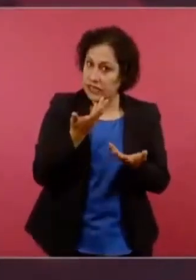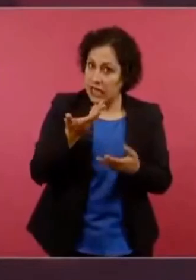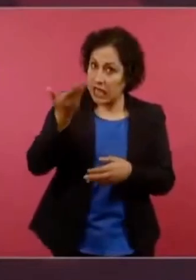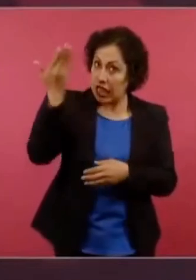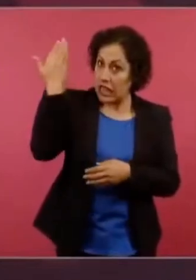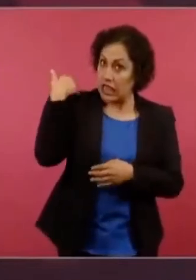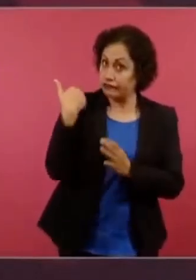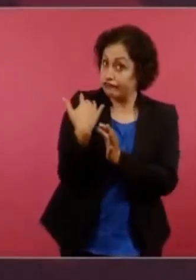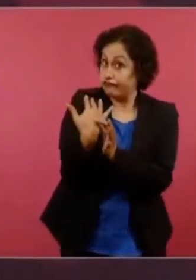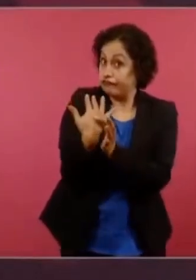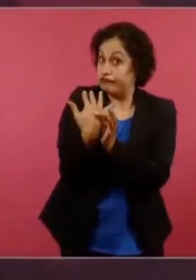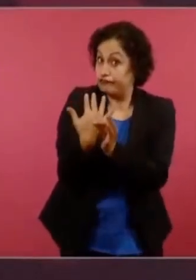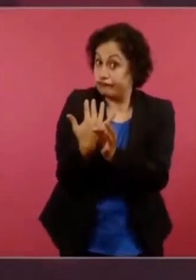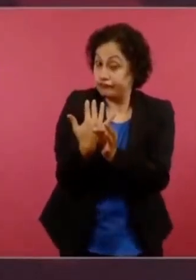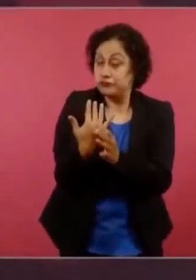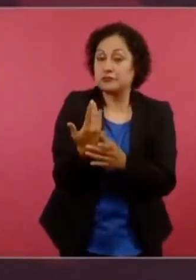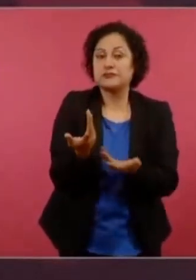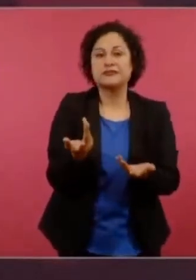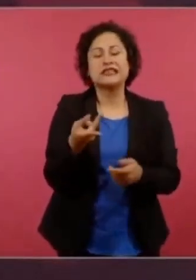no hay cercanía